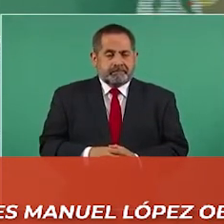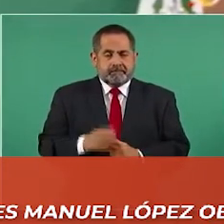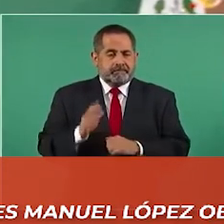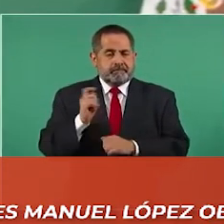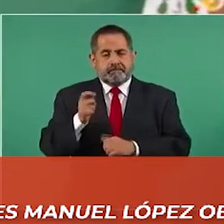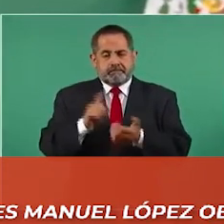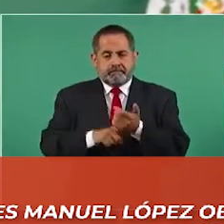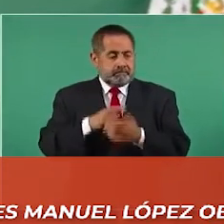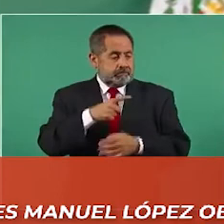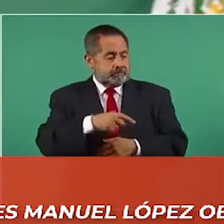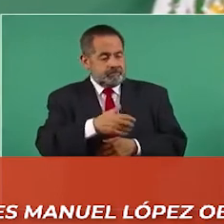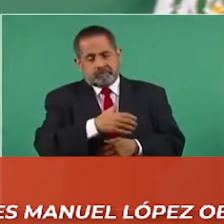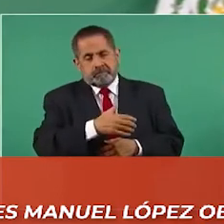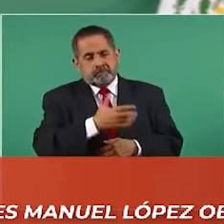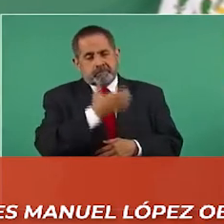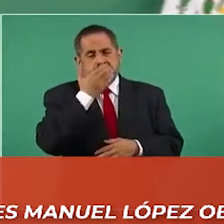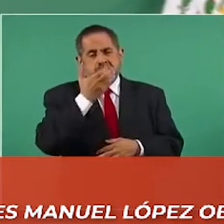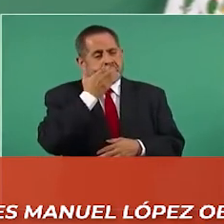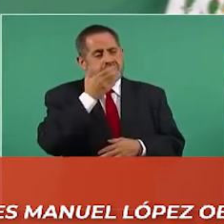porque estaban acostumbrados